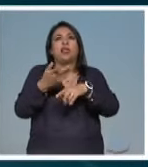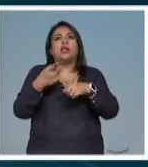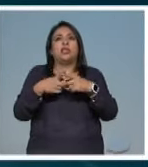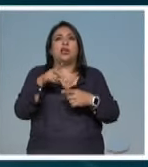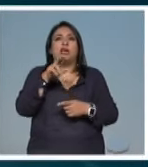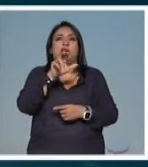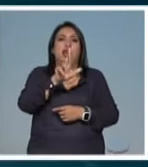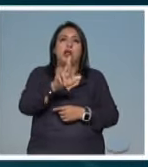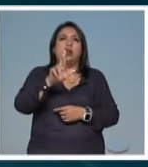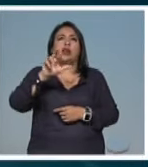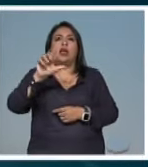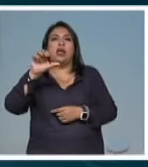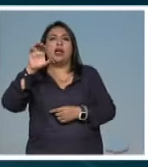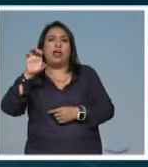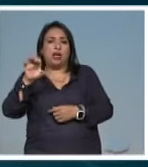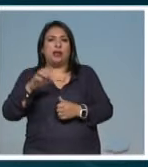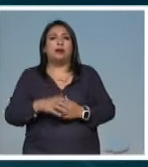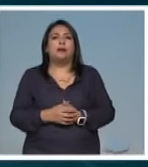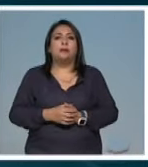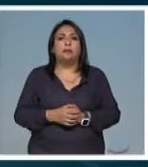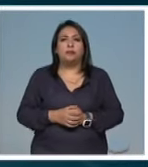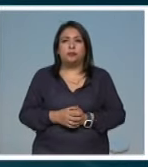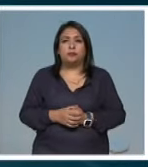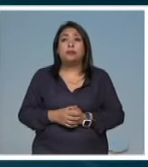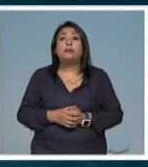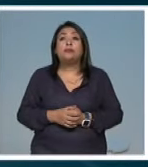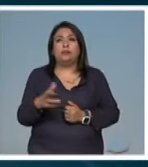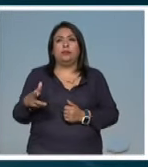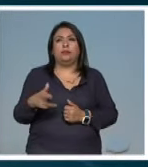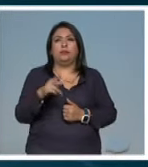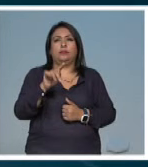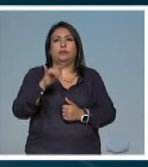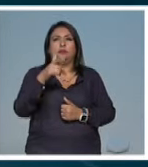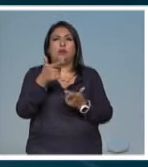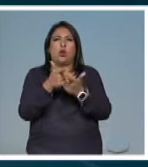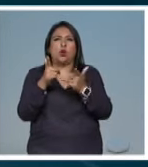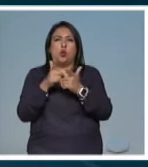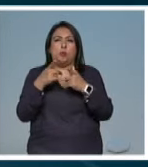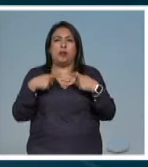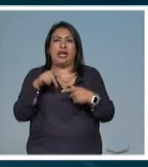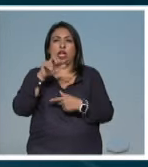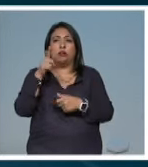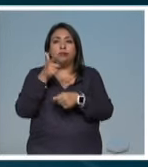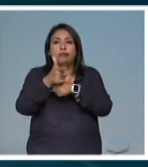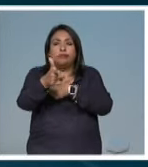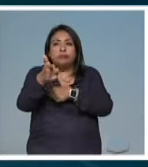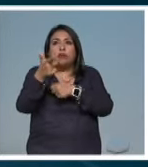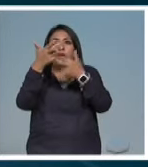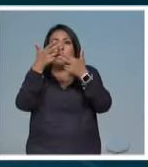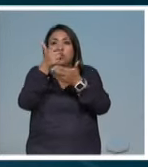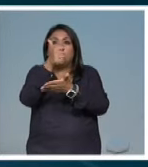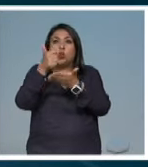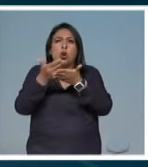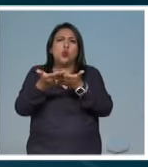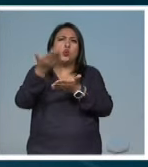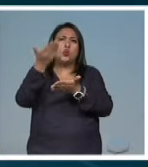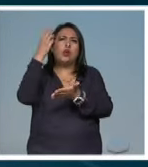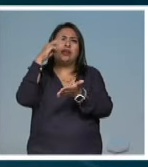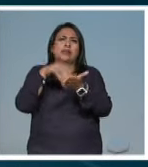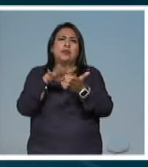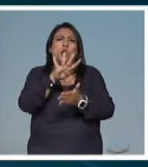Real Academia de la Lengua Española. En el río Tigris, un grupo de arqueólogos descubrió los restos de una ciudad que existió hace